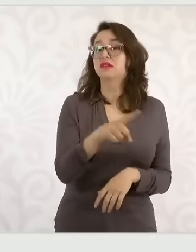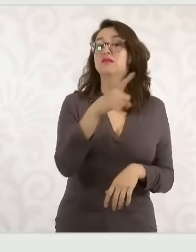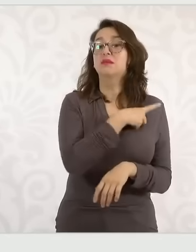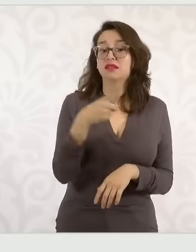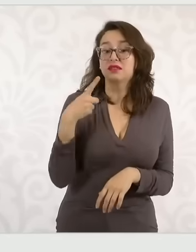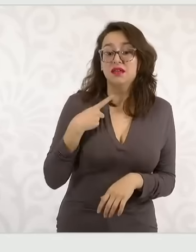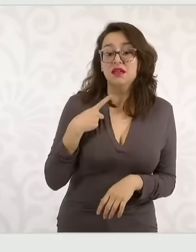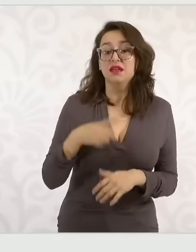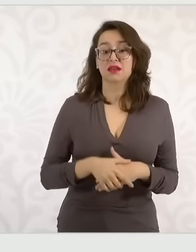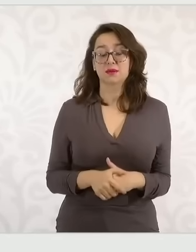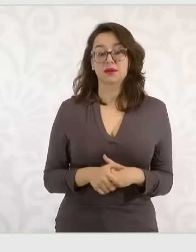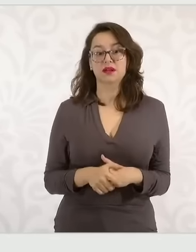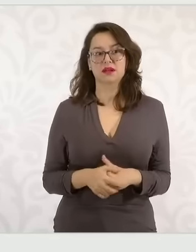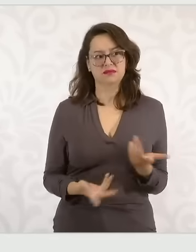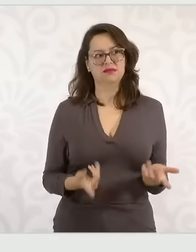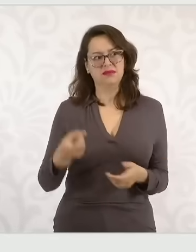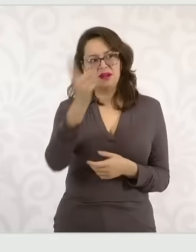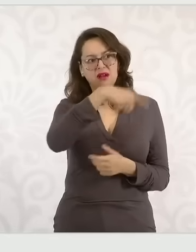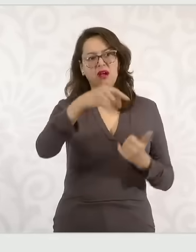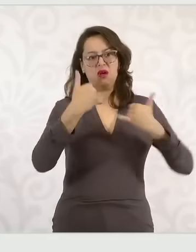evitar que los jóvenes se acerquen a las drogas.